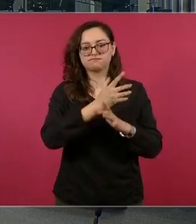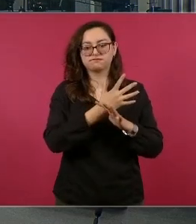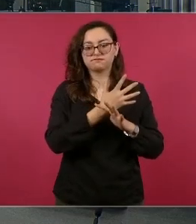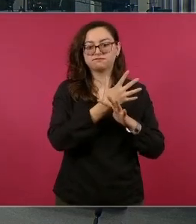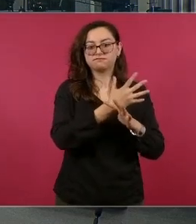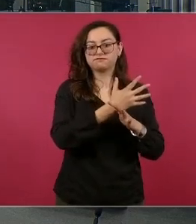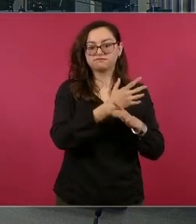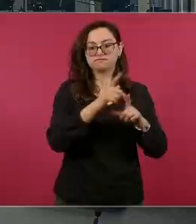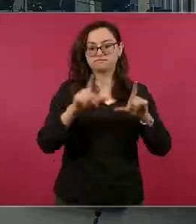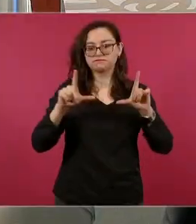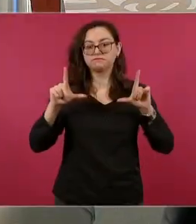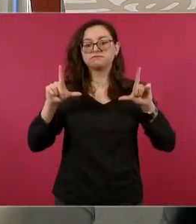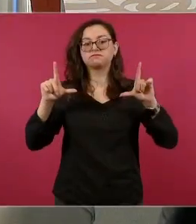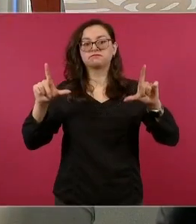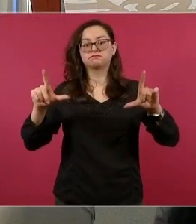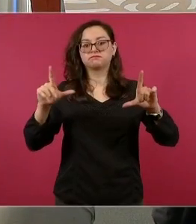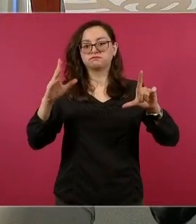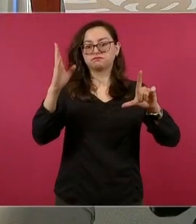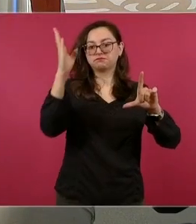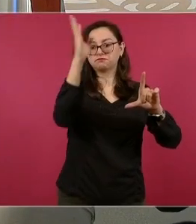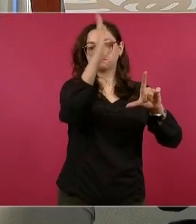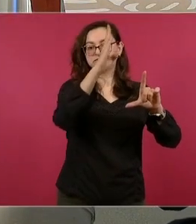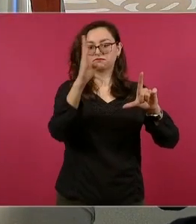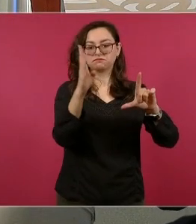elección, así fue